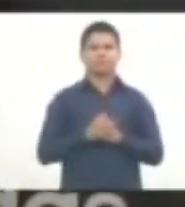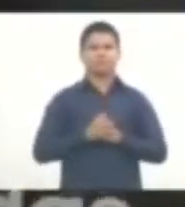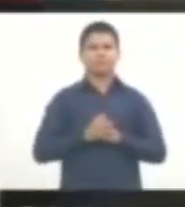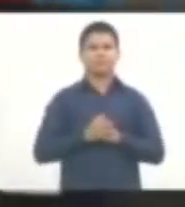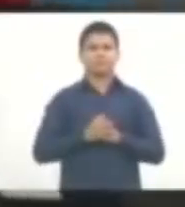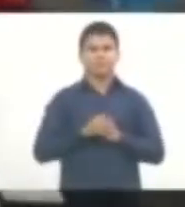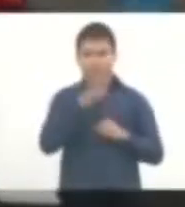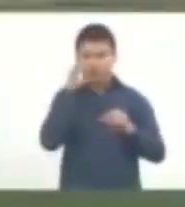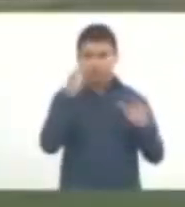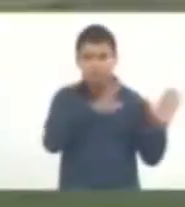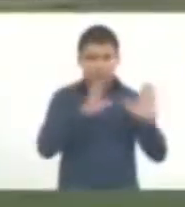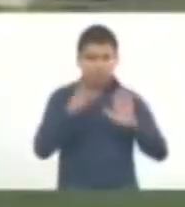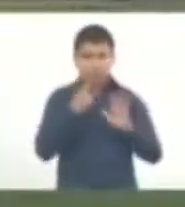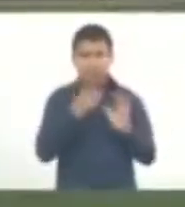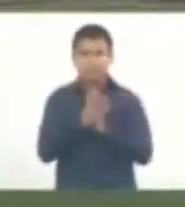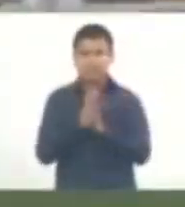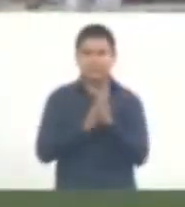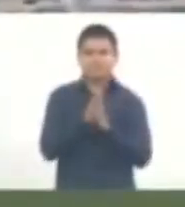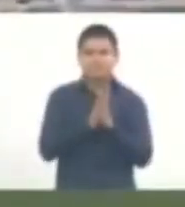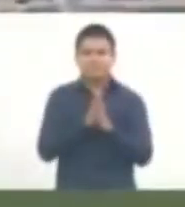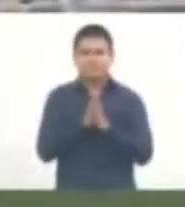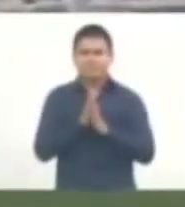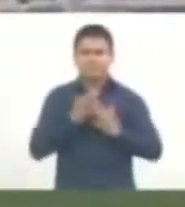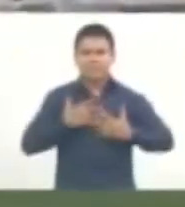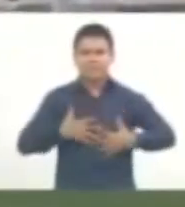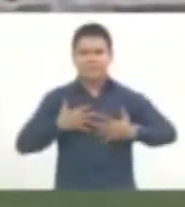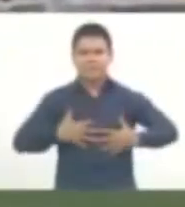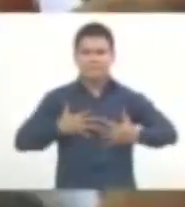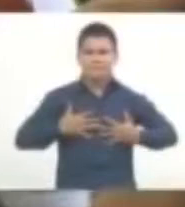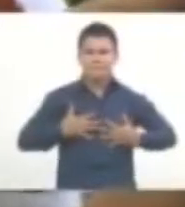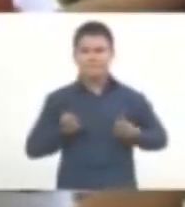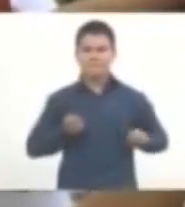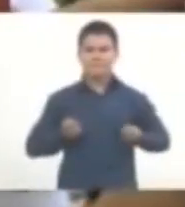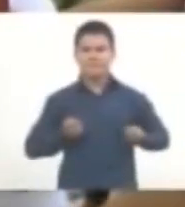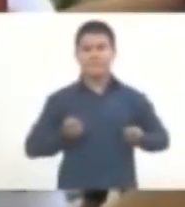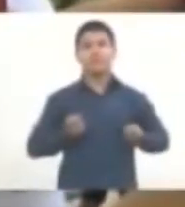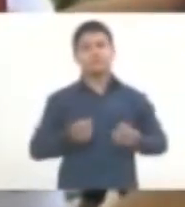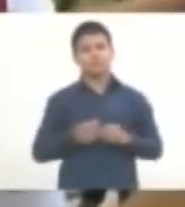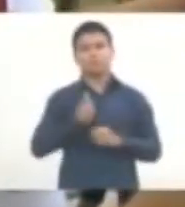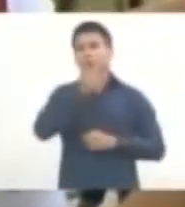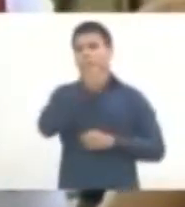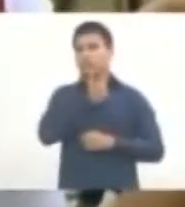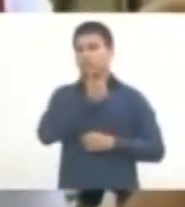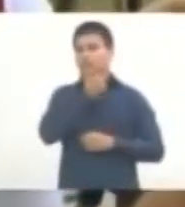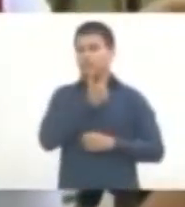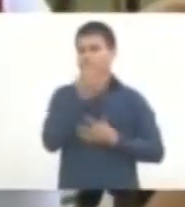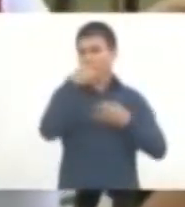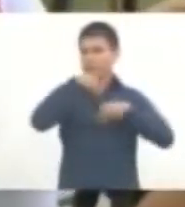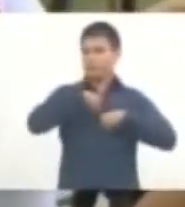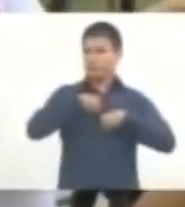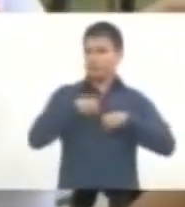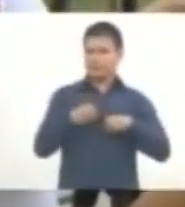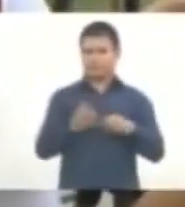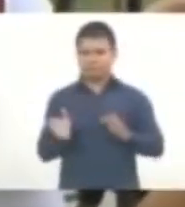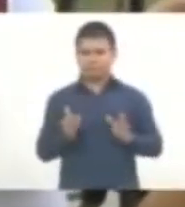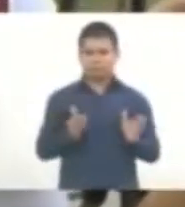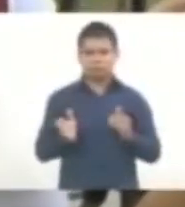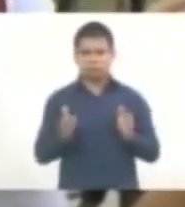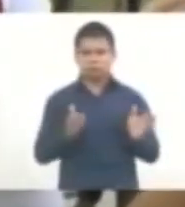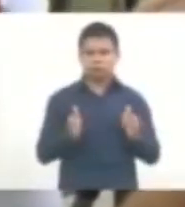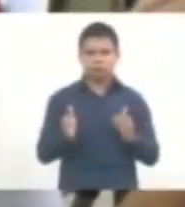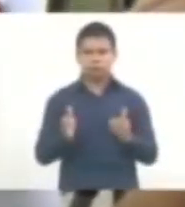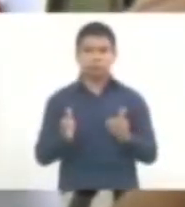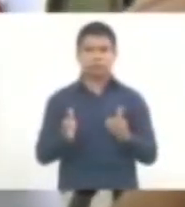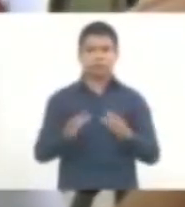guardameta sabe que la ansiedad en este tipo de partidos puede jugar un papel en contra. Hay que tener mucha paciencia, darle buen manejo a la pelota,